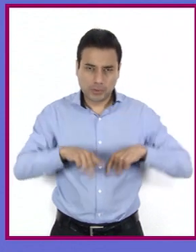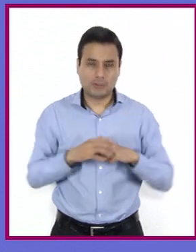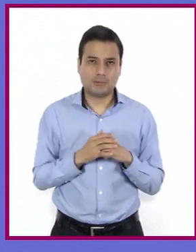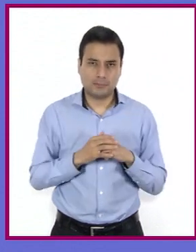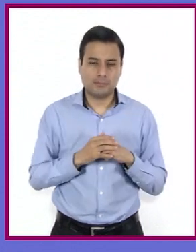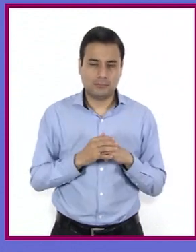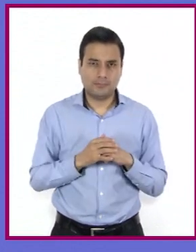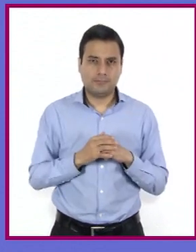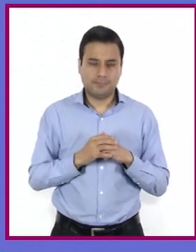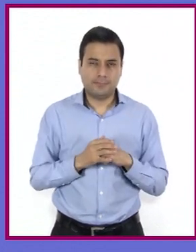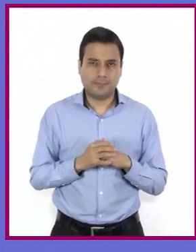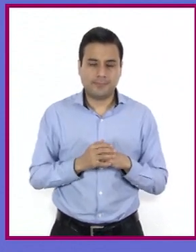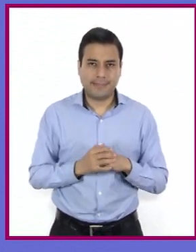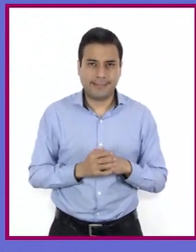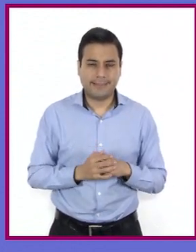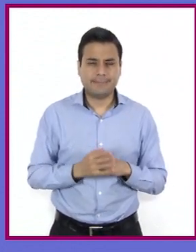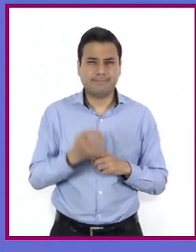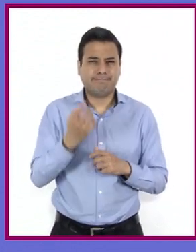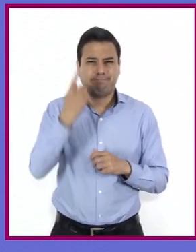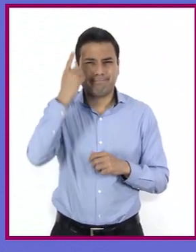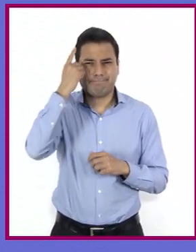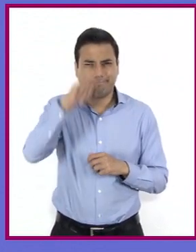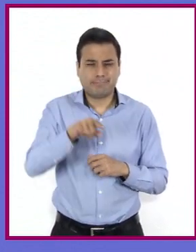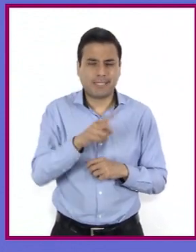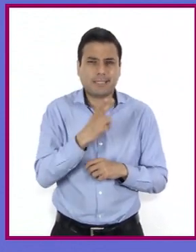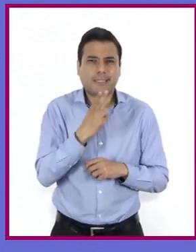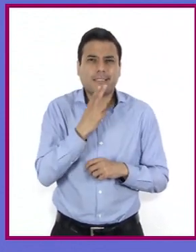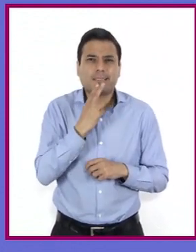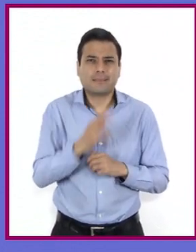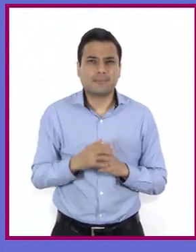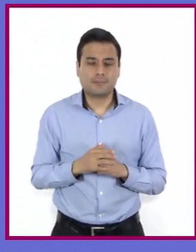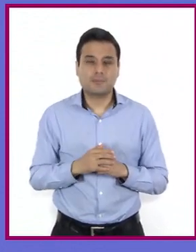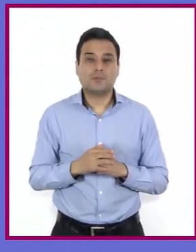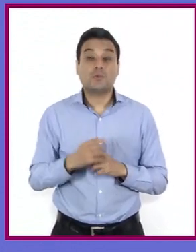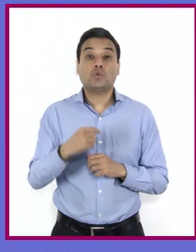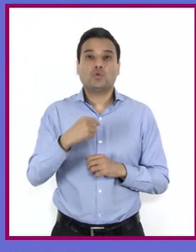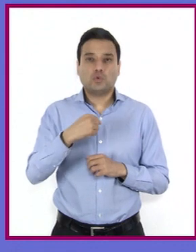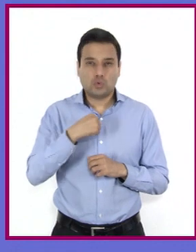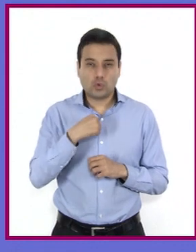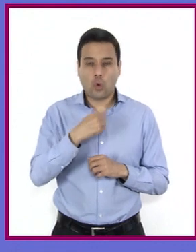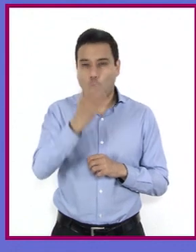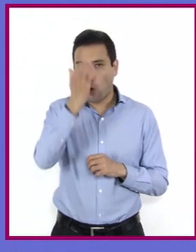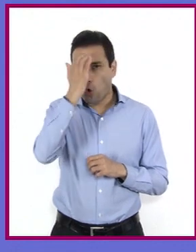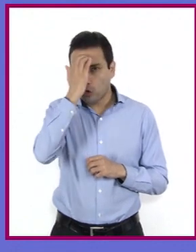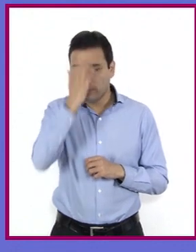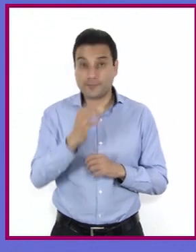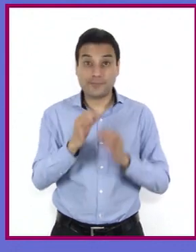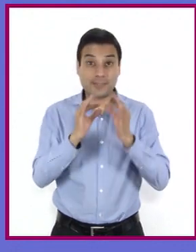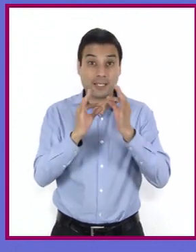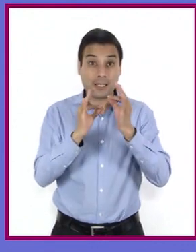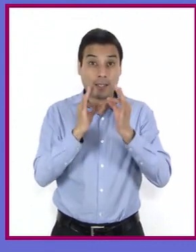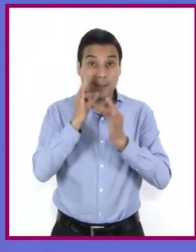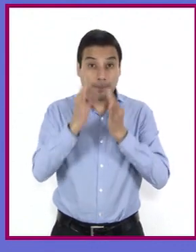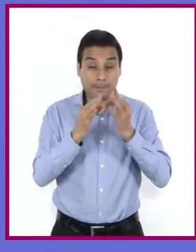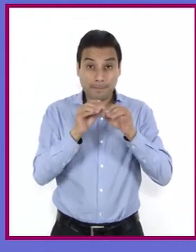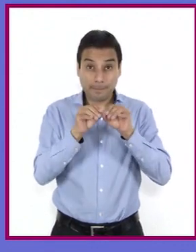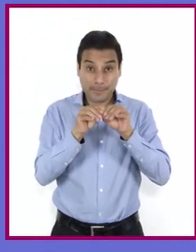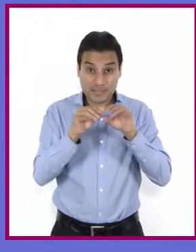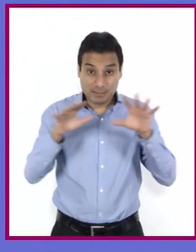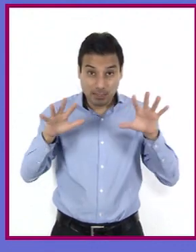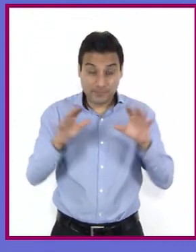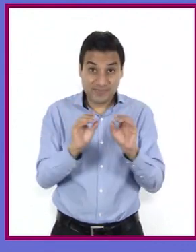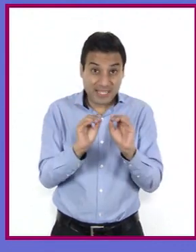fases, pues son instrumentos que se pueden utilizar para saber si el mensaje de la campaña ha sido claro o si se